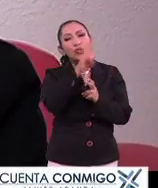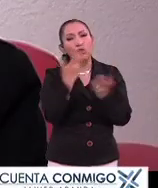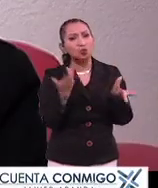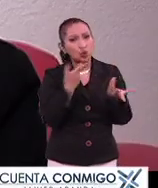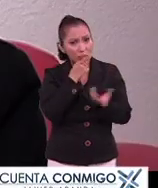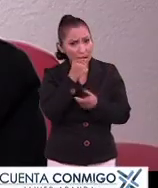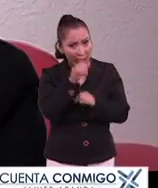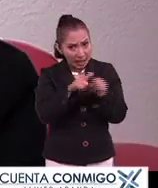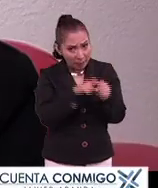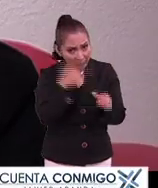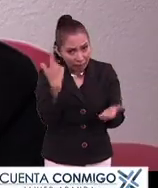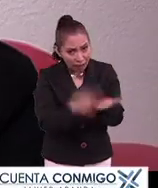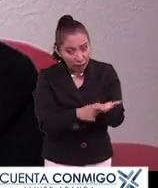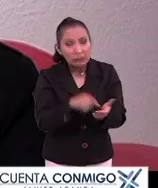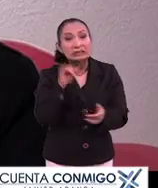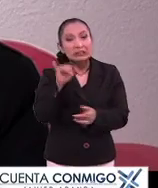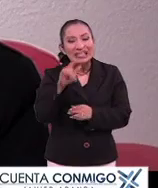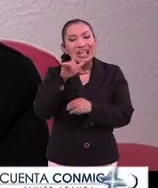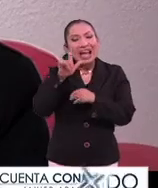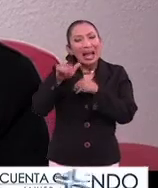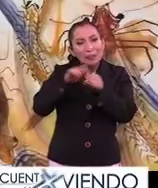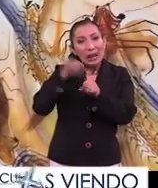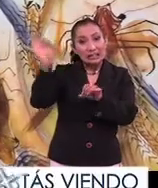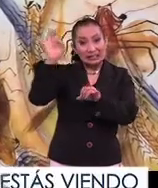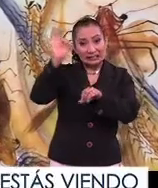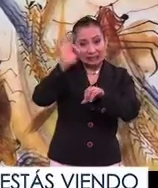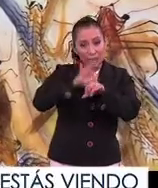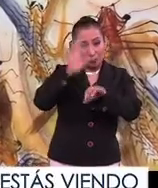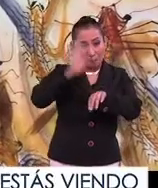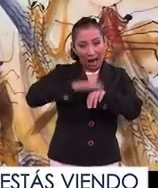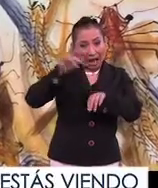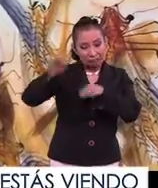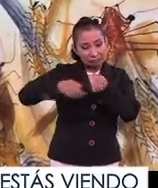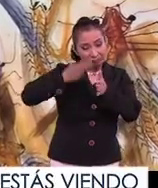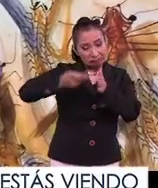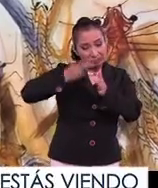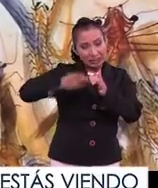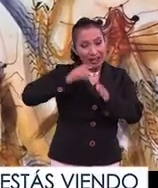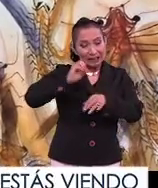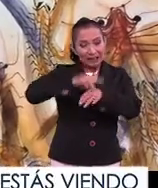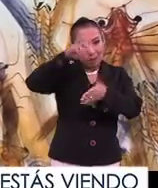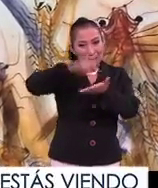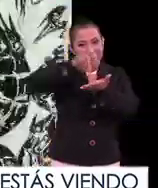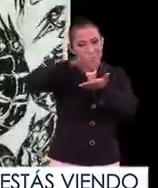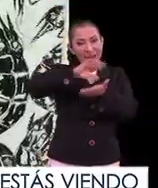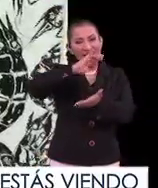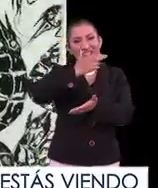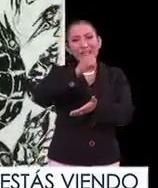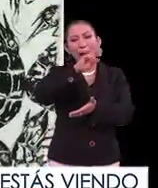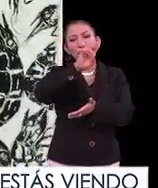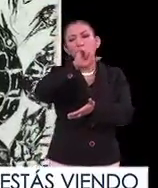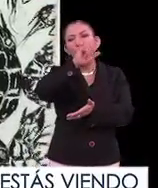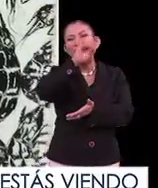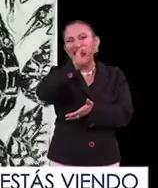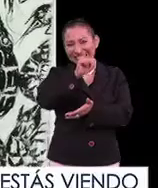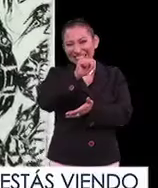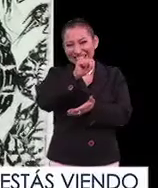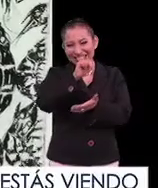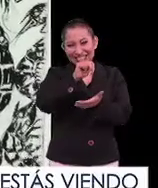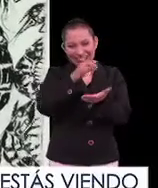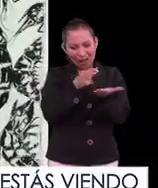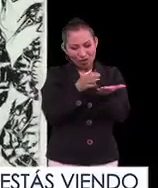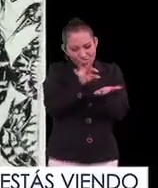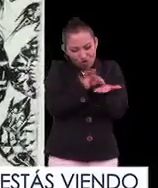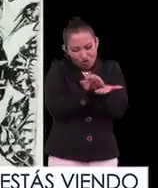que había animales. Animales, insectos sobre todo, ¿no? Que los chapulines, por ejemplo, es algo que